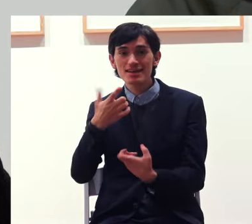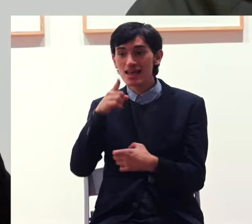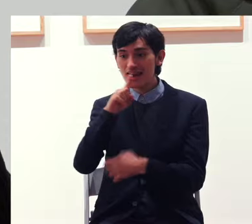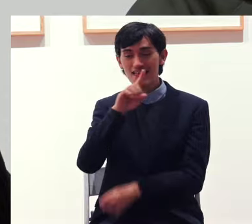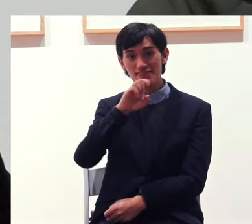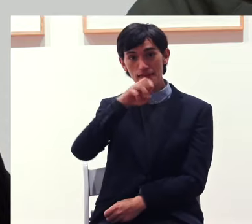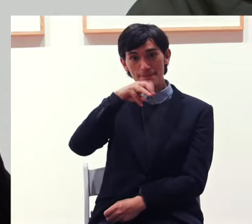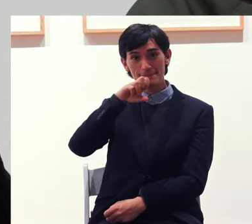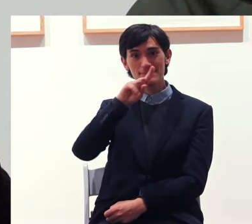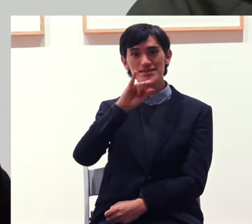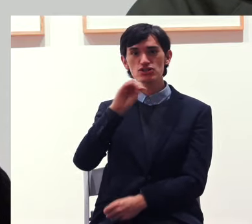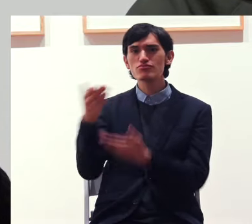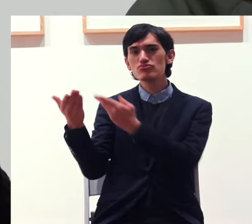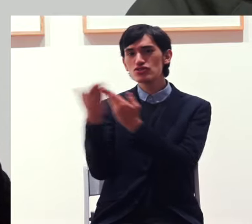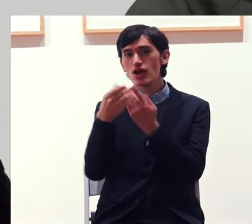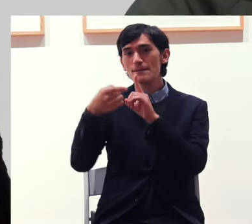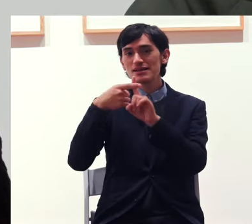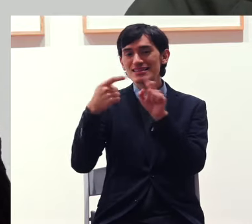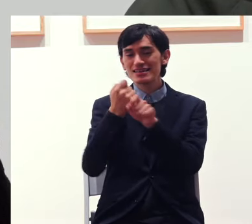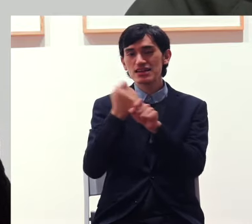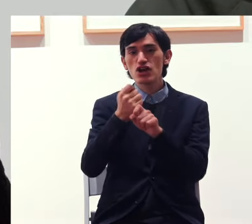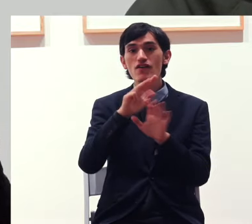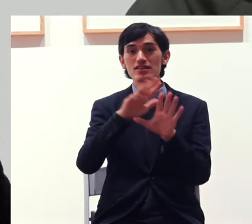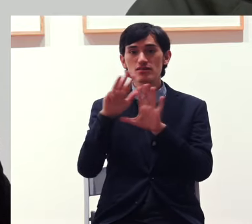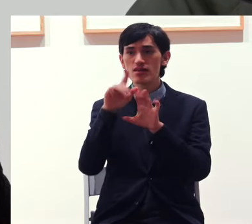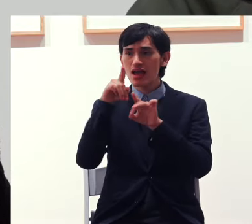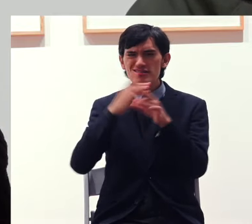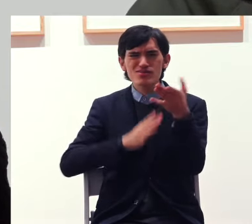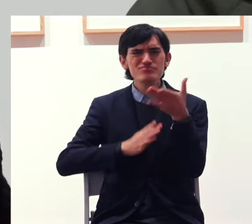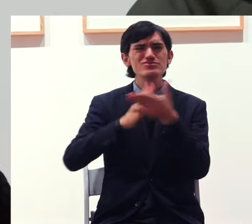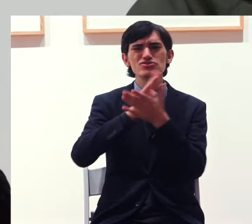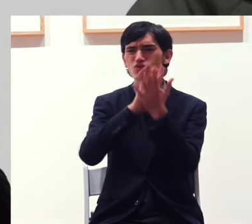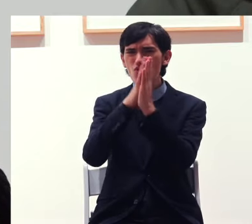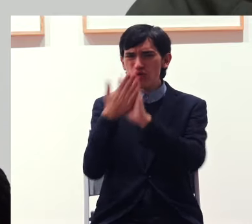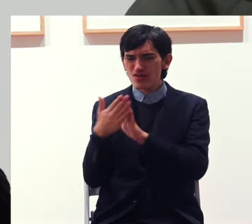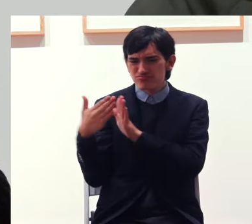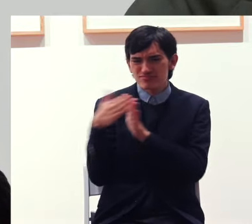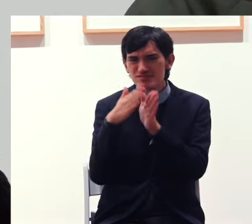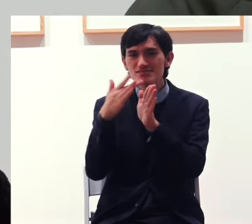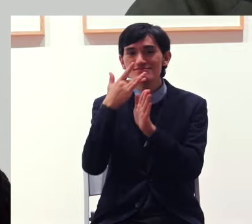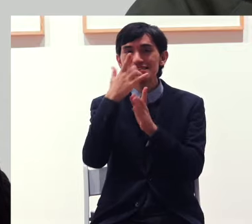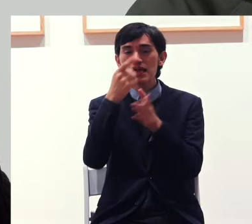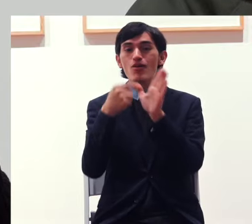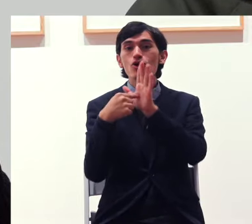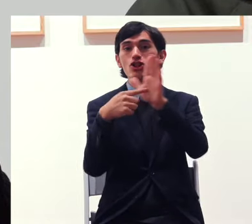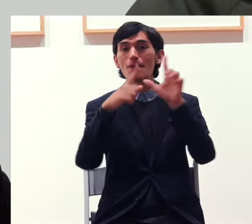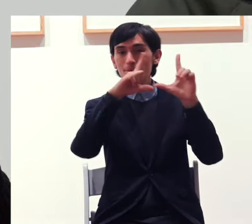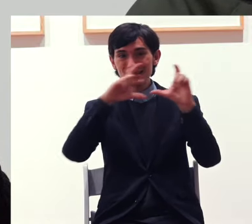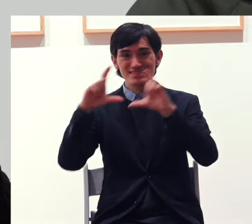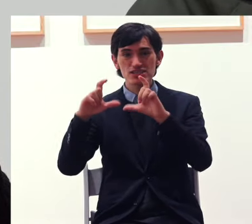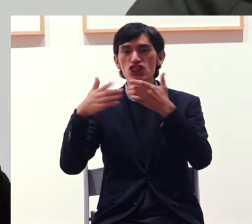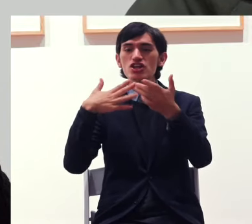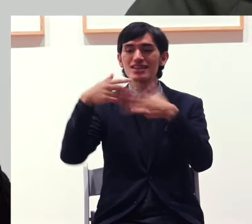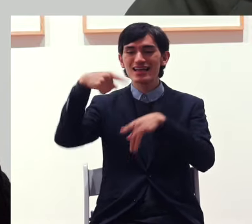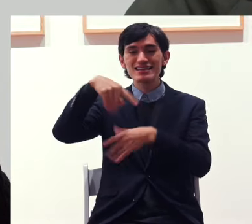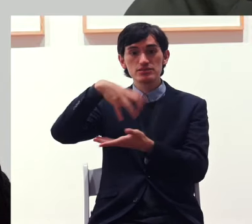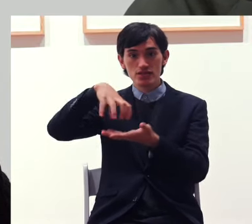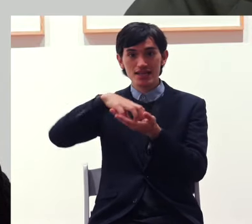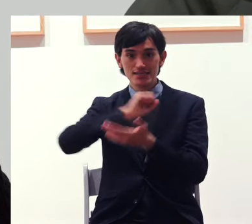Nemesio, porque Nemesio lo había invitado a participar en el taller 99. Ahí empezó como todo para él, porque fue como su